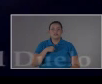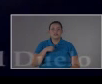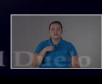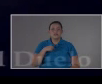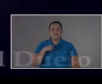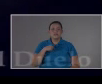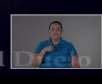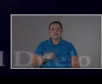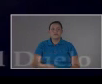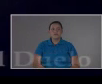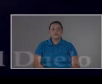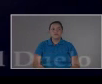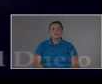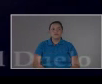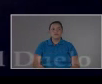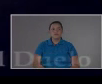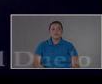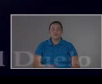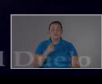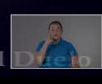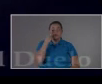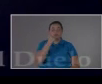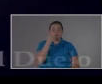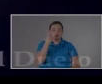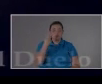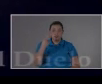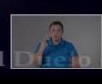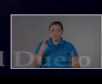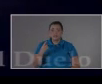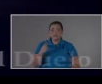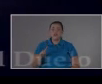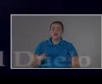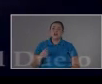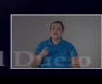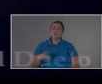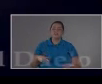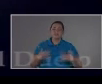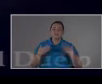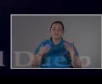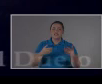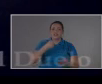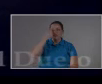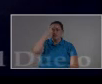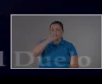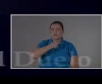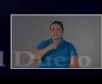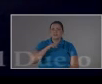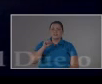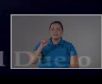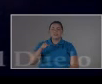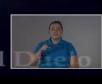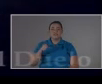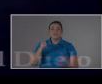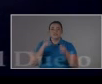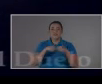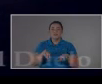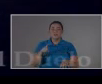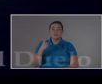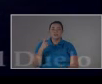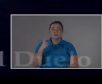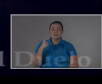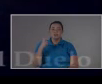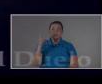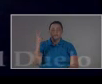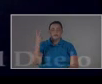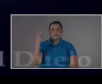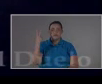Incluso buscando a ver a quién le echamos la culpa, porque humanamente así funciona. Si yo pierdo algo, si se pierde, por ejemplo, una pareja, esto que